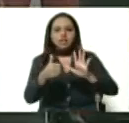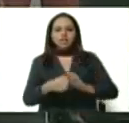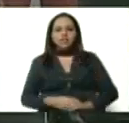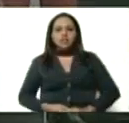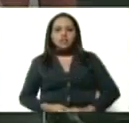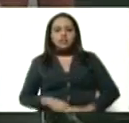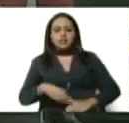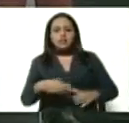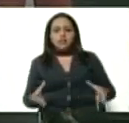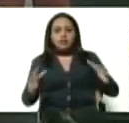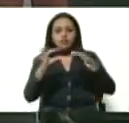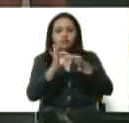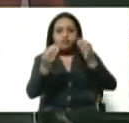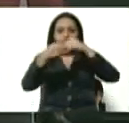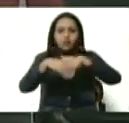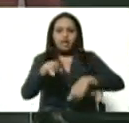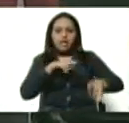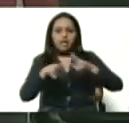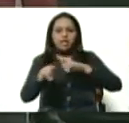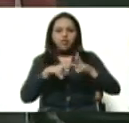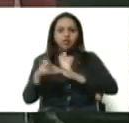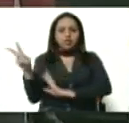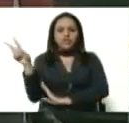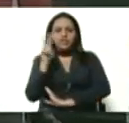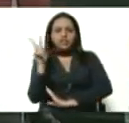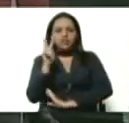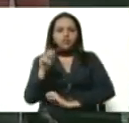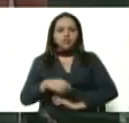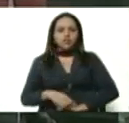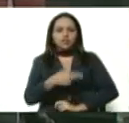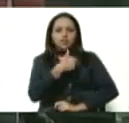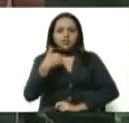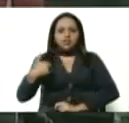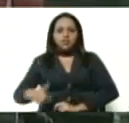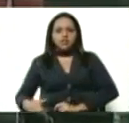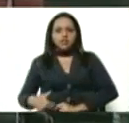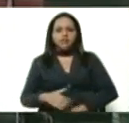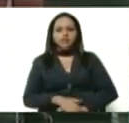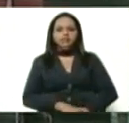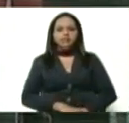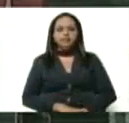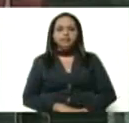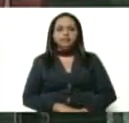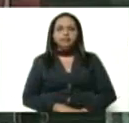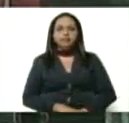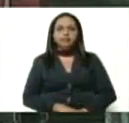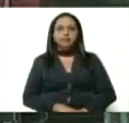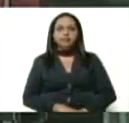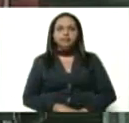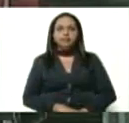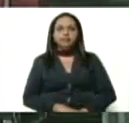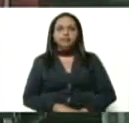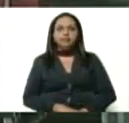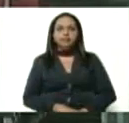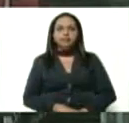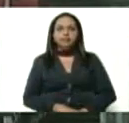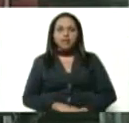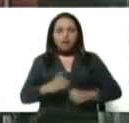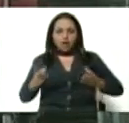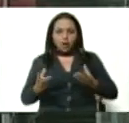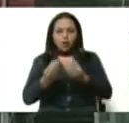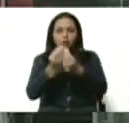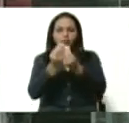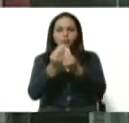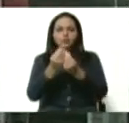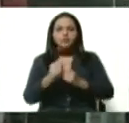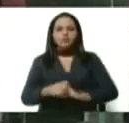de las relaciones diplomáticas entre la República Popular China y la República Bolivariana de Venezuela, quien acompañado